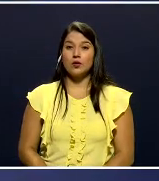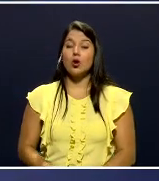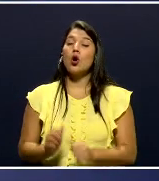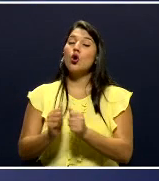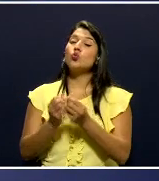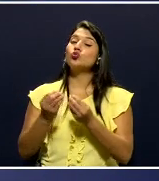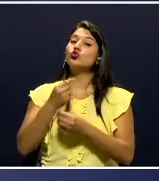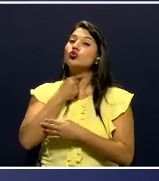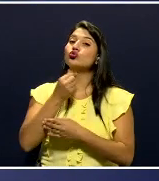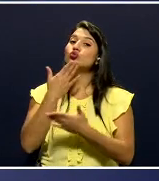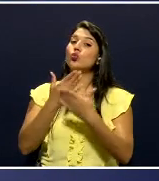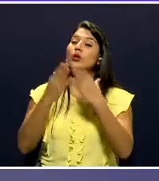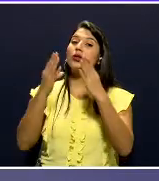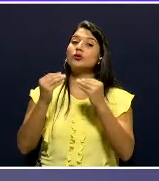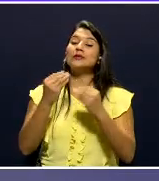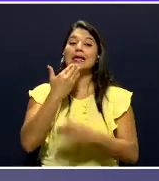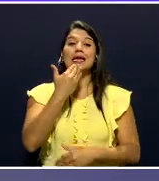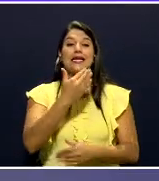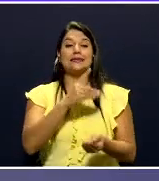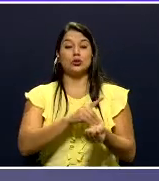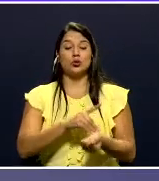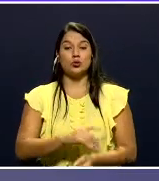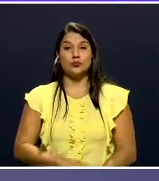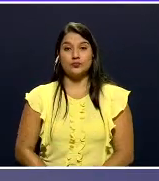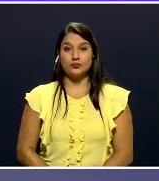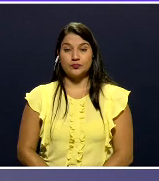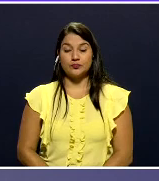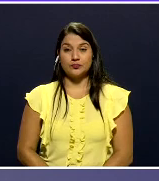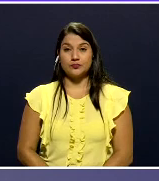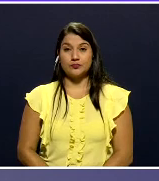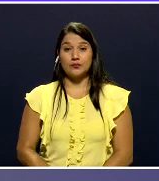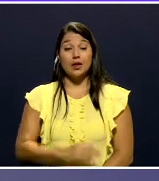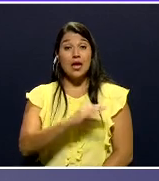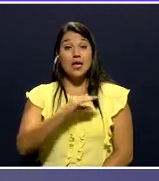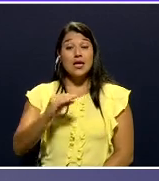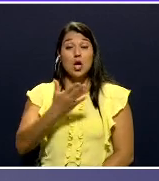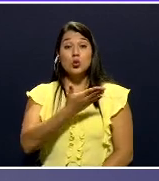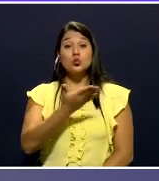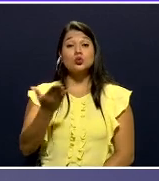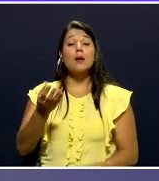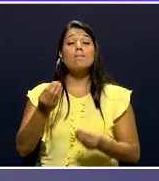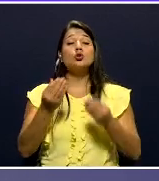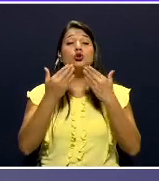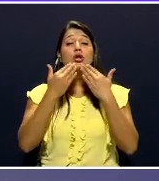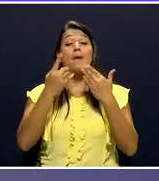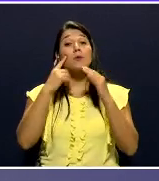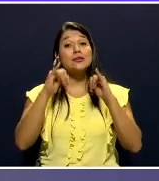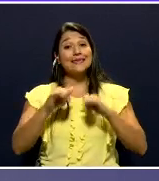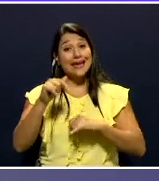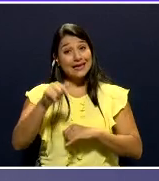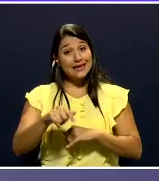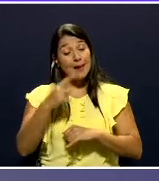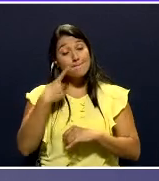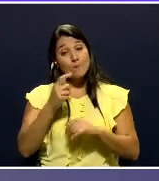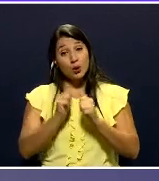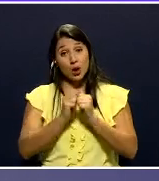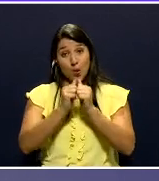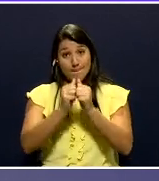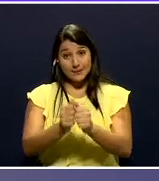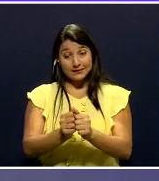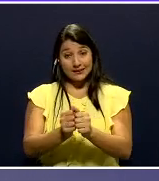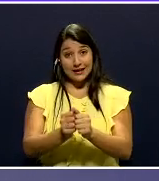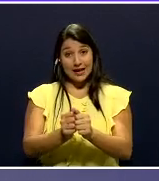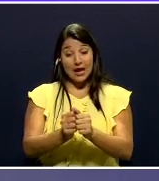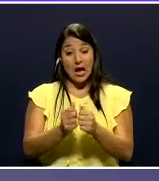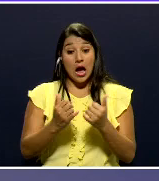Con mucho gusto. Buenas noches. Gracias, doctor. Y ustedes, muchísimas gracias por estar ahí, por acompañarnos en